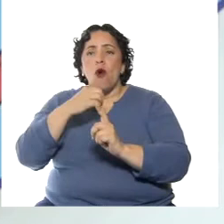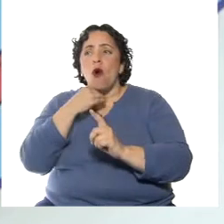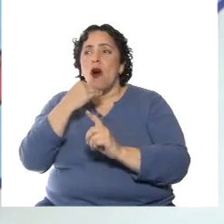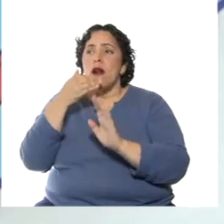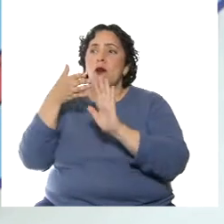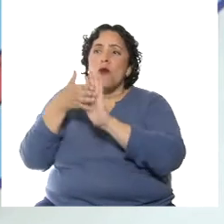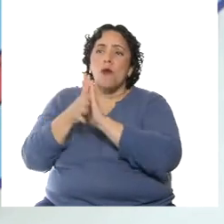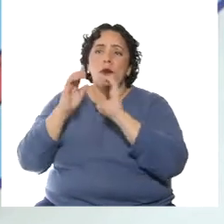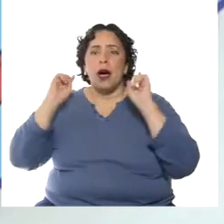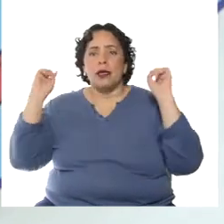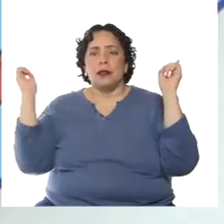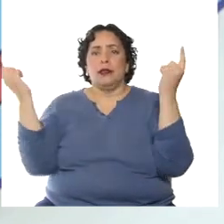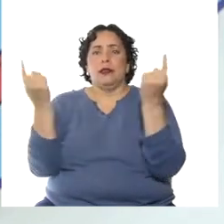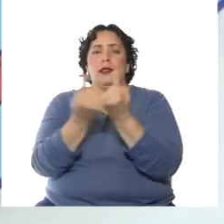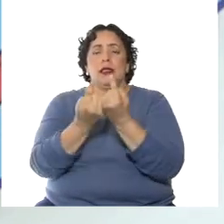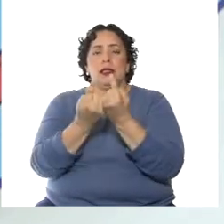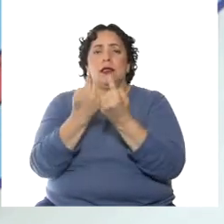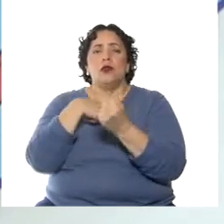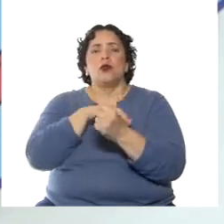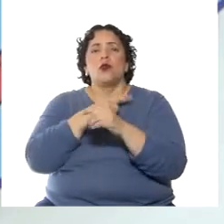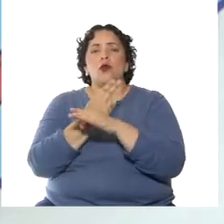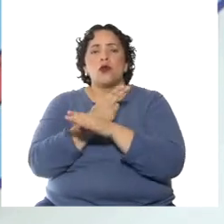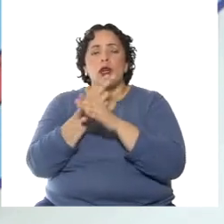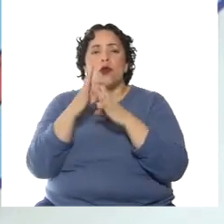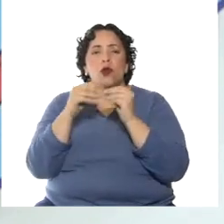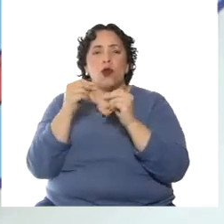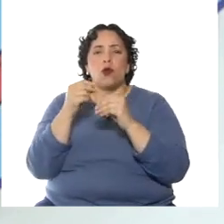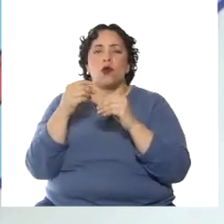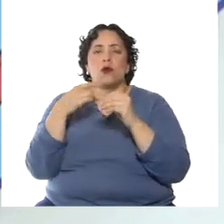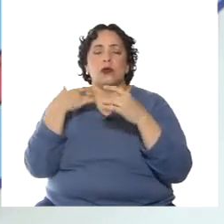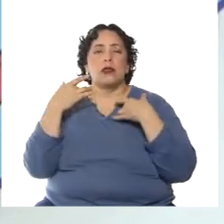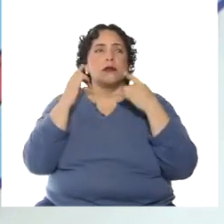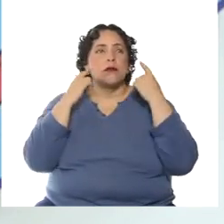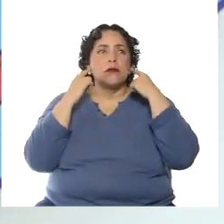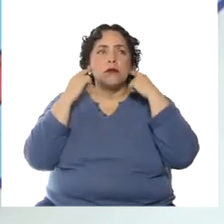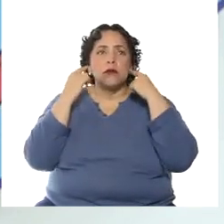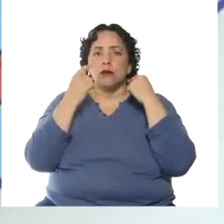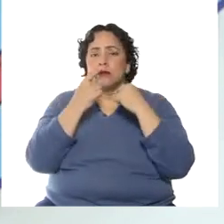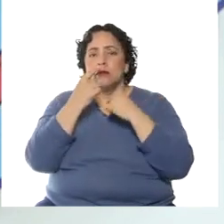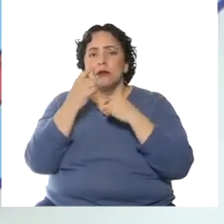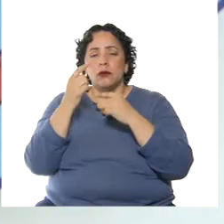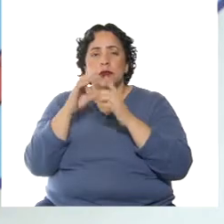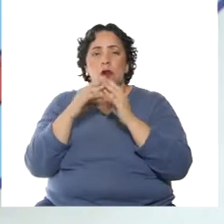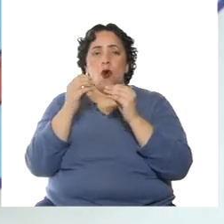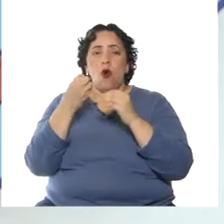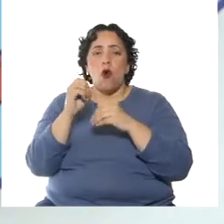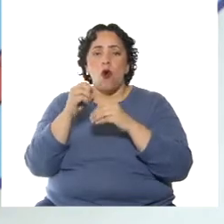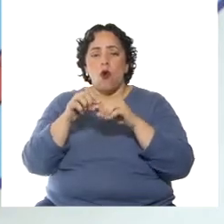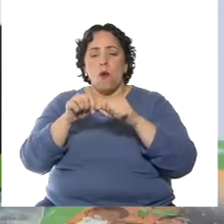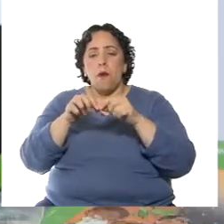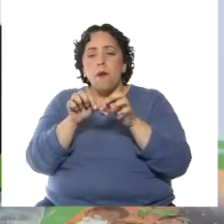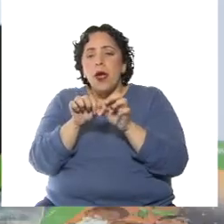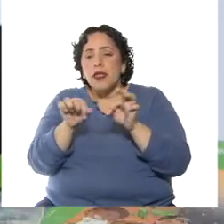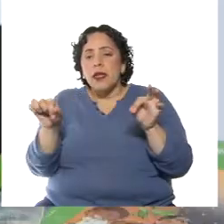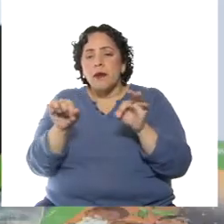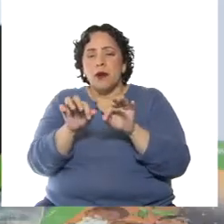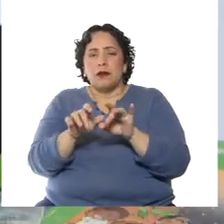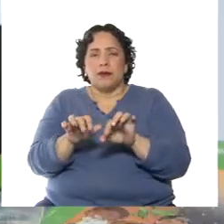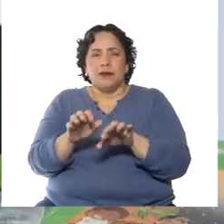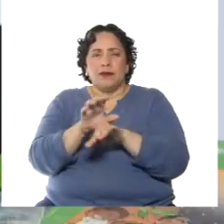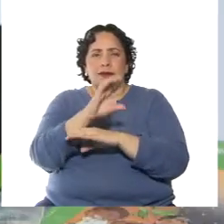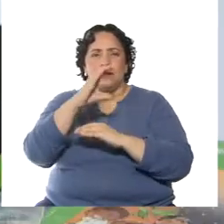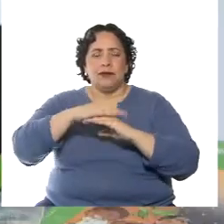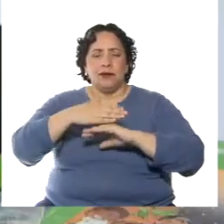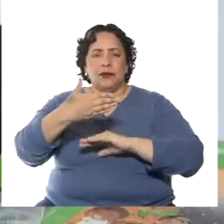Para eso utilizamos todos nuestros sentidos y los aparatos de observación o de medición. Correcto. También tenemos lo